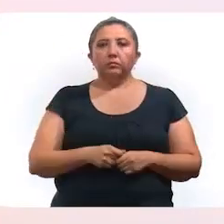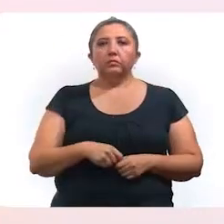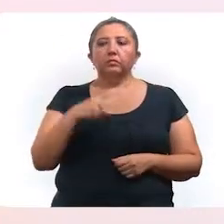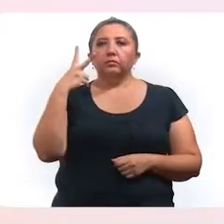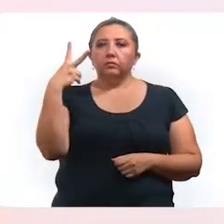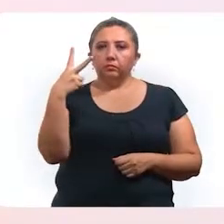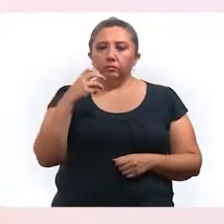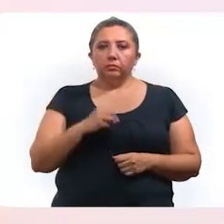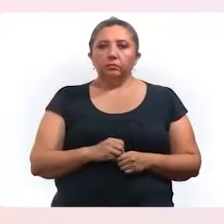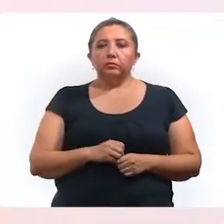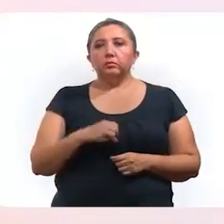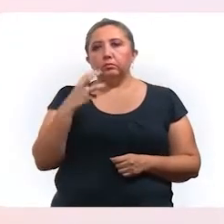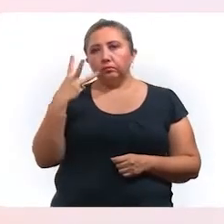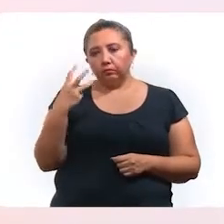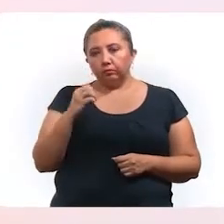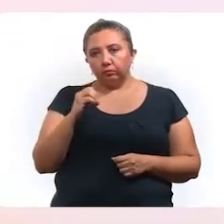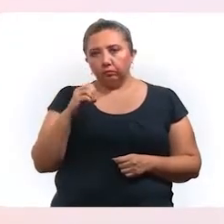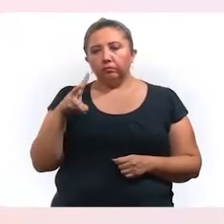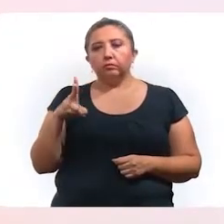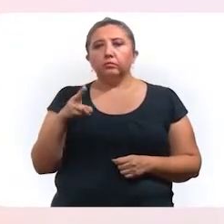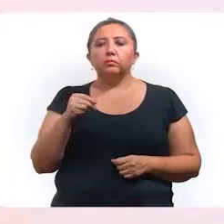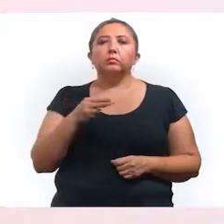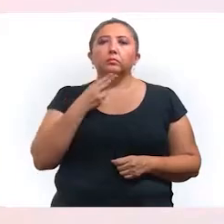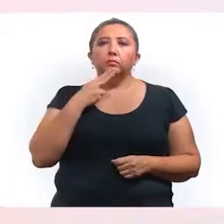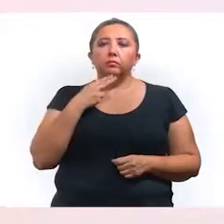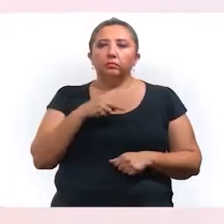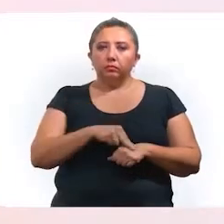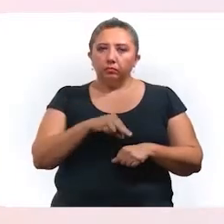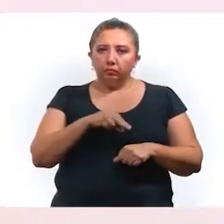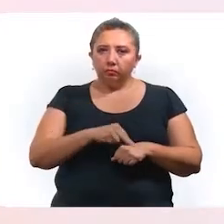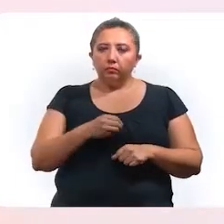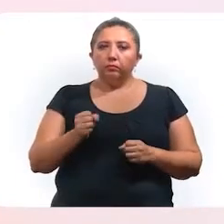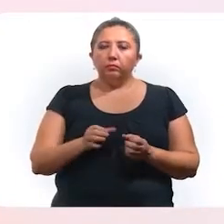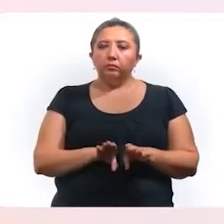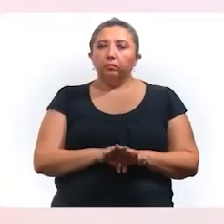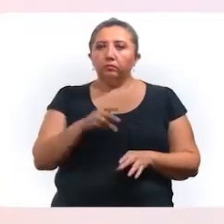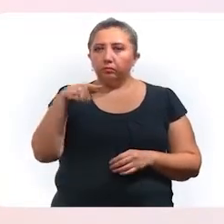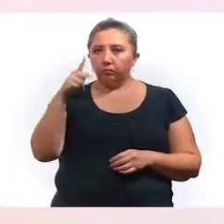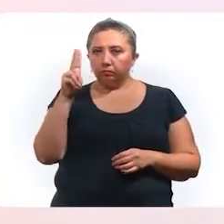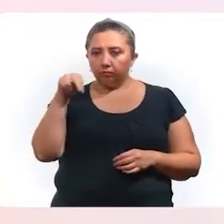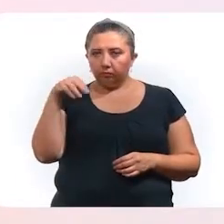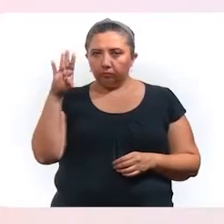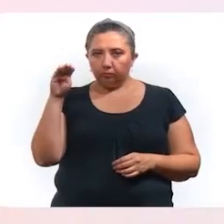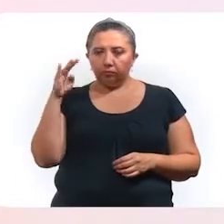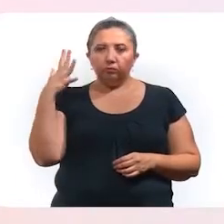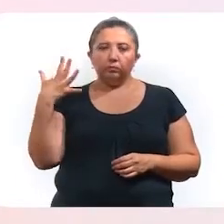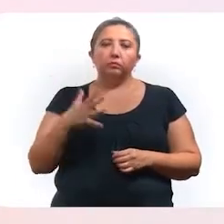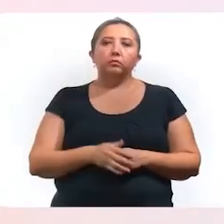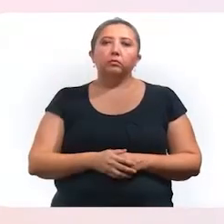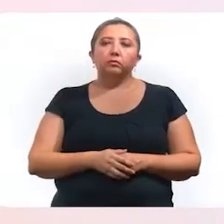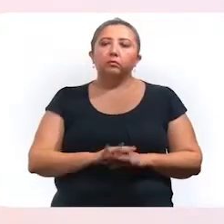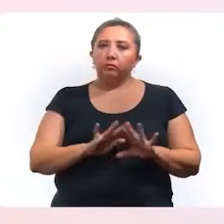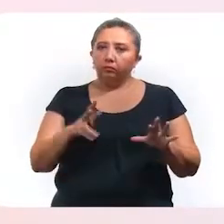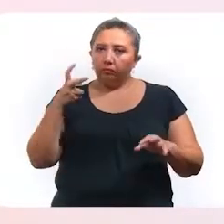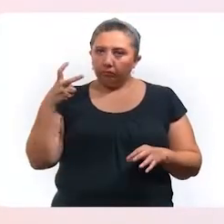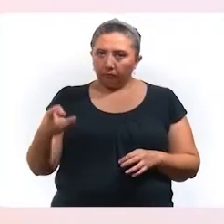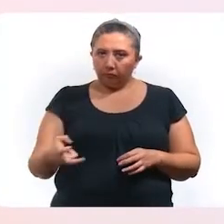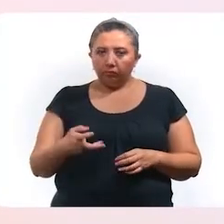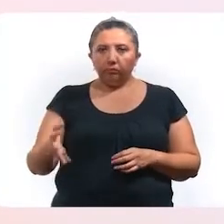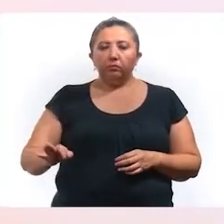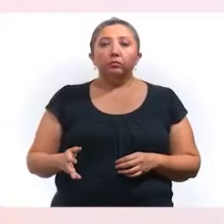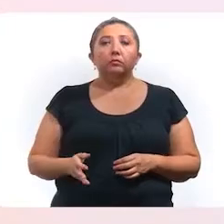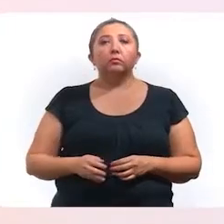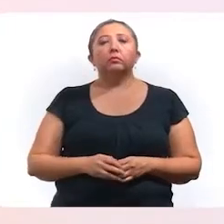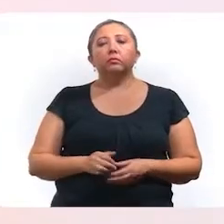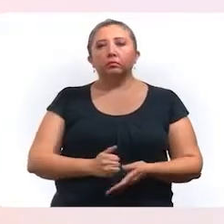de 2 capas, tricapa o de uso grado médico como es el KN95, ya que estos tienen